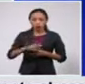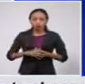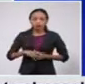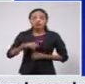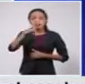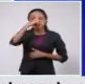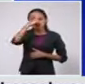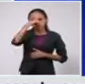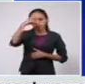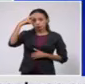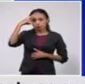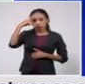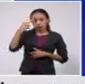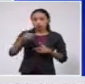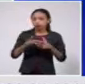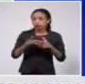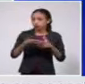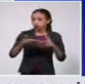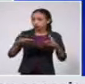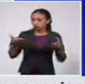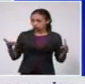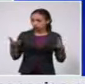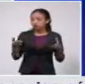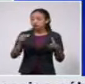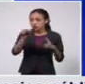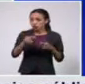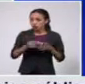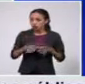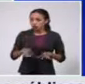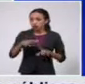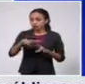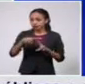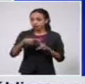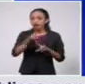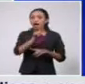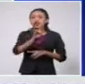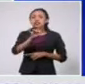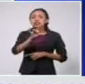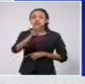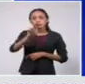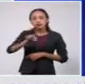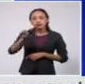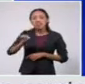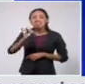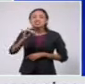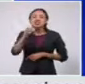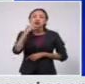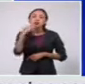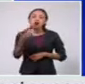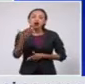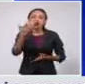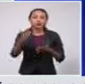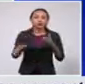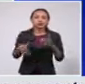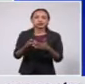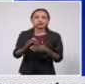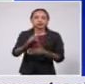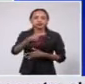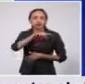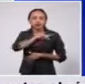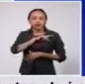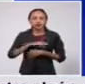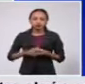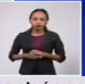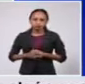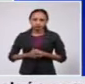incrementa el número de casos autóctonos a 15, 7 más que el día anterior, en